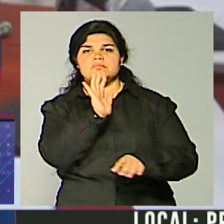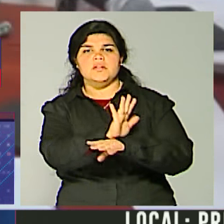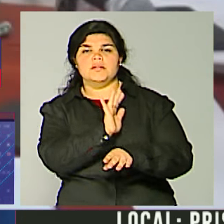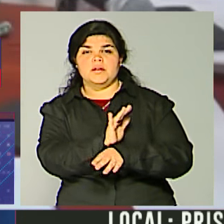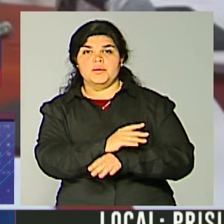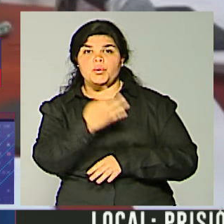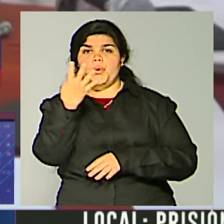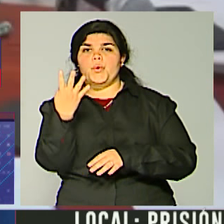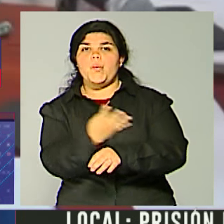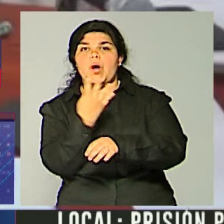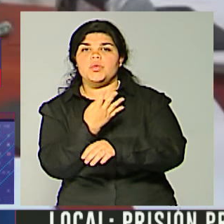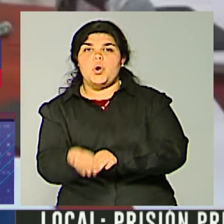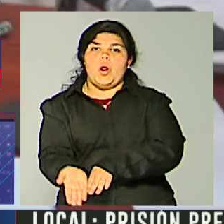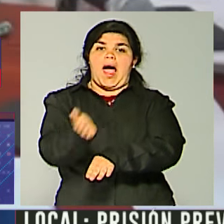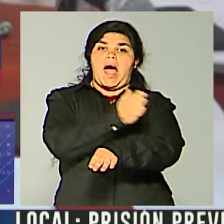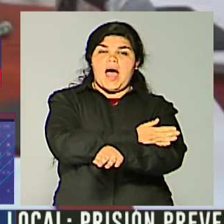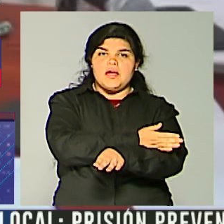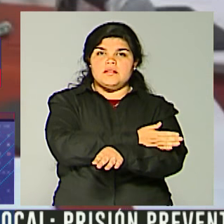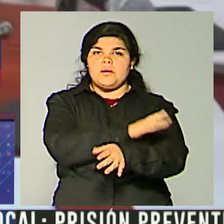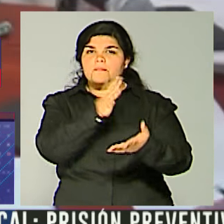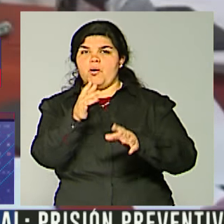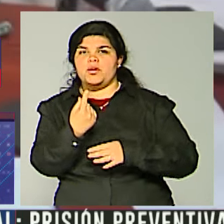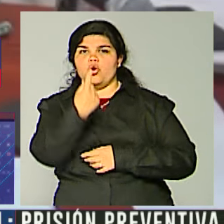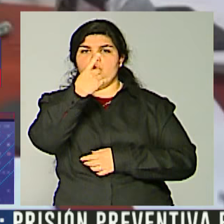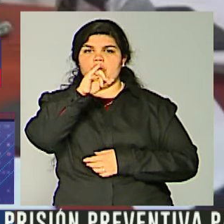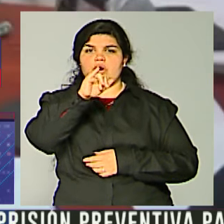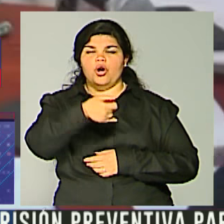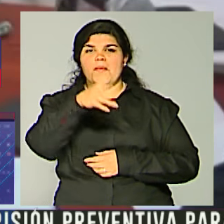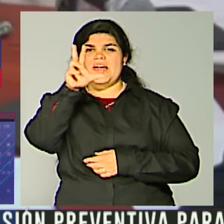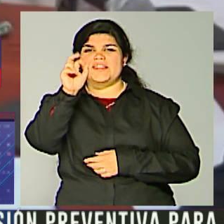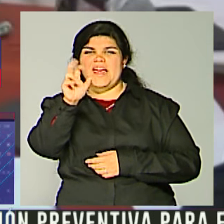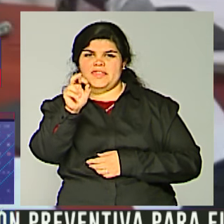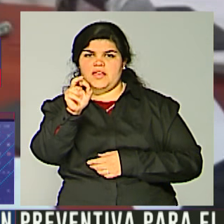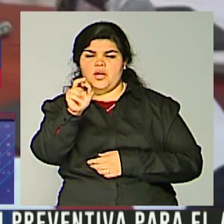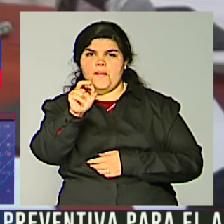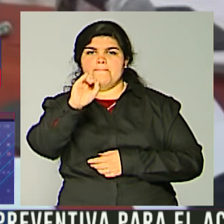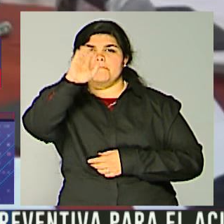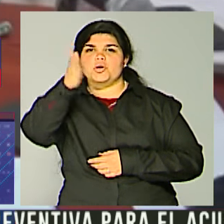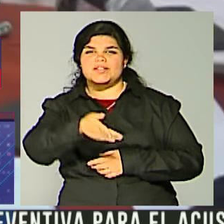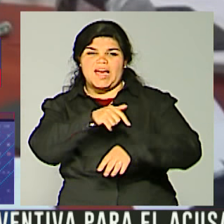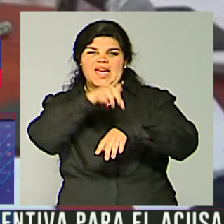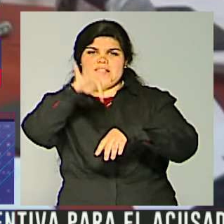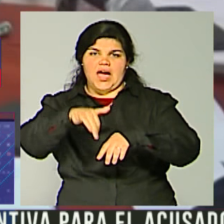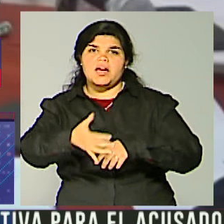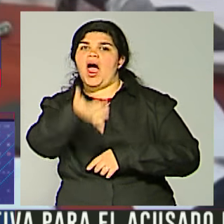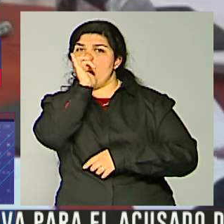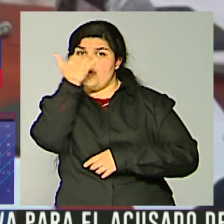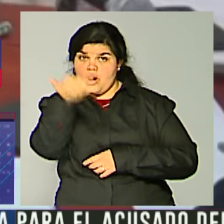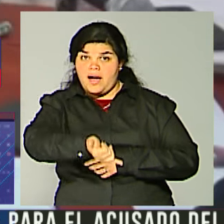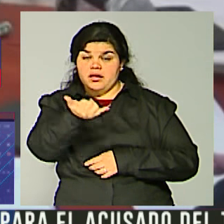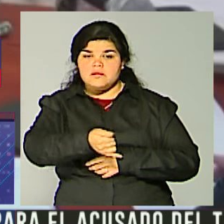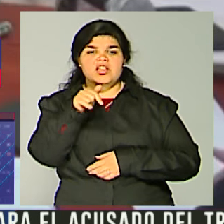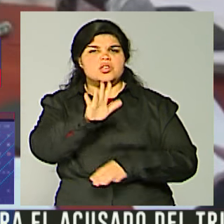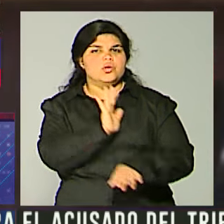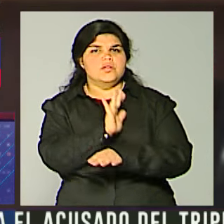4 horas antes, podría haber tenido cerca de 1.30, lo que serviría y seguiría aportando